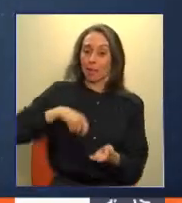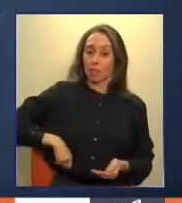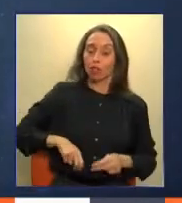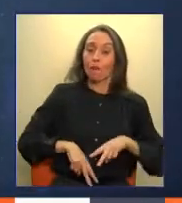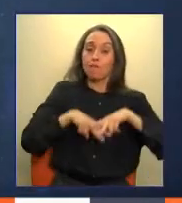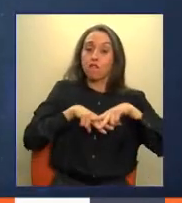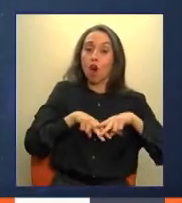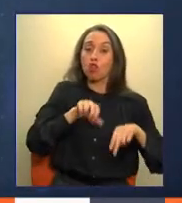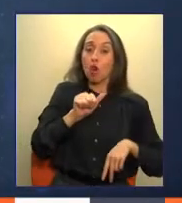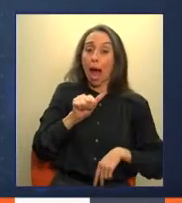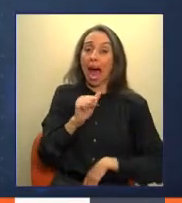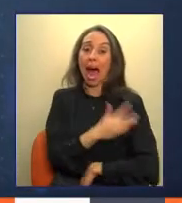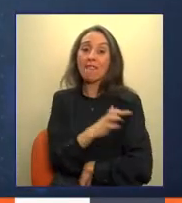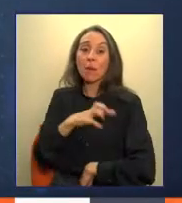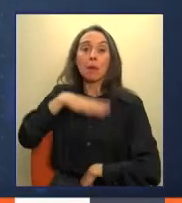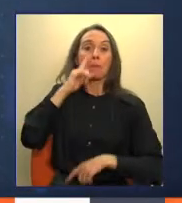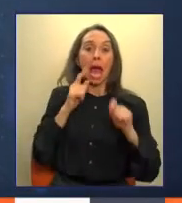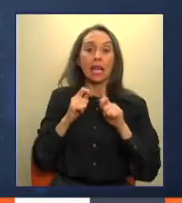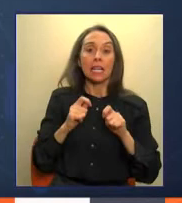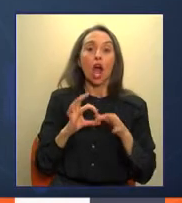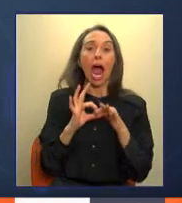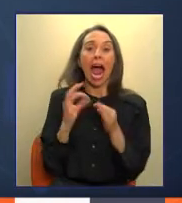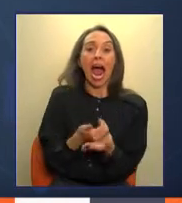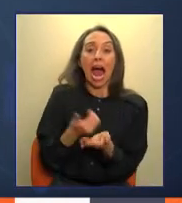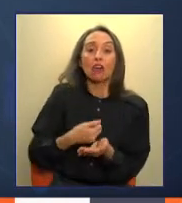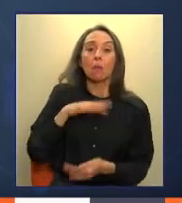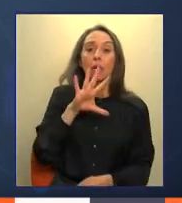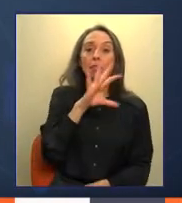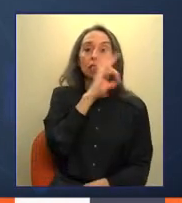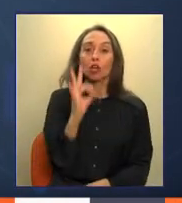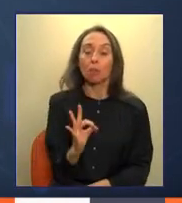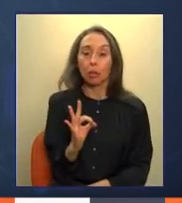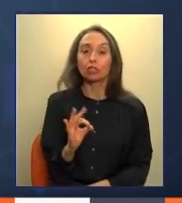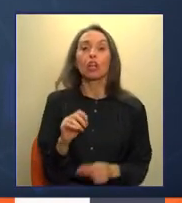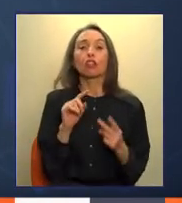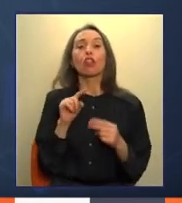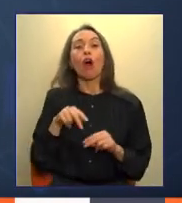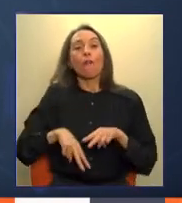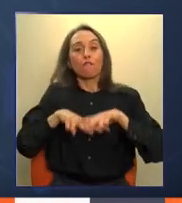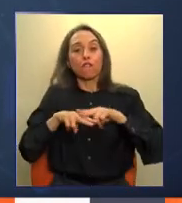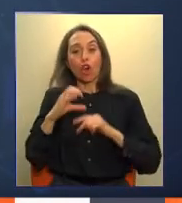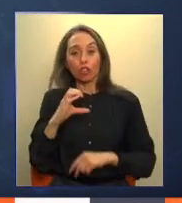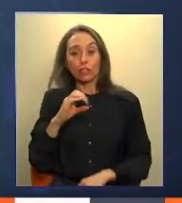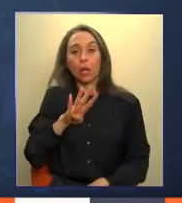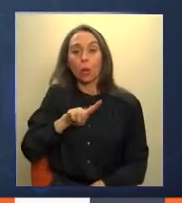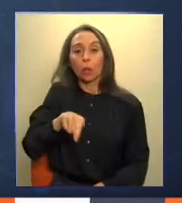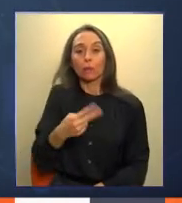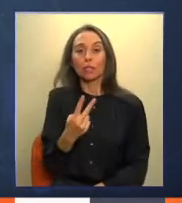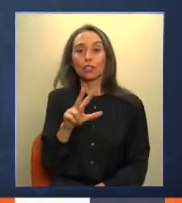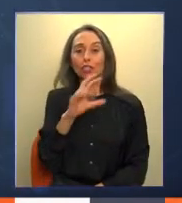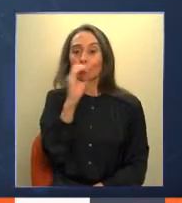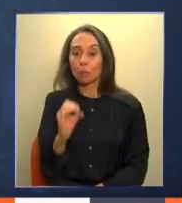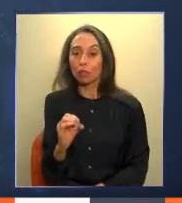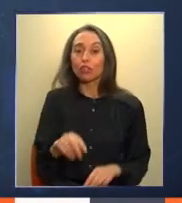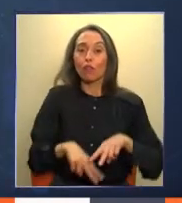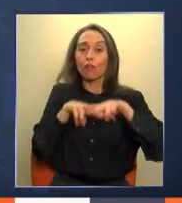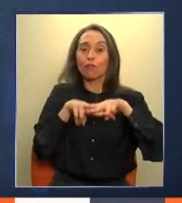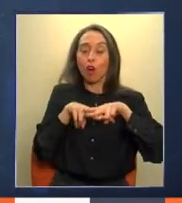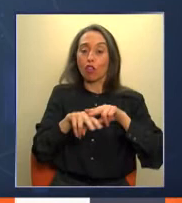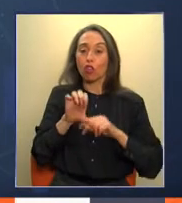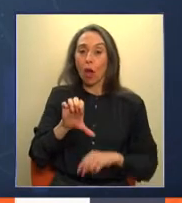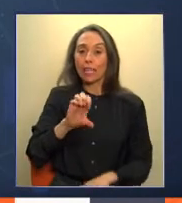riesgoso rentó más de un 5 por ciento durante junio el fondo c 4 28 % y el 0